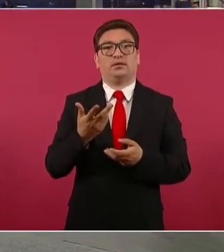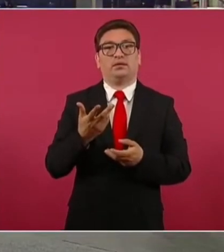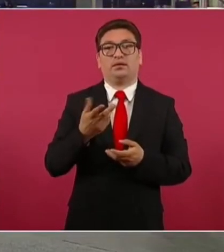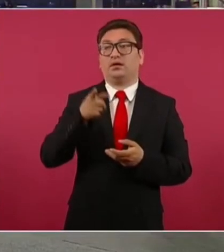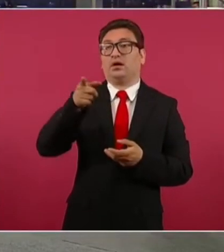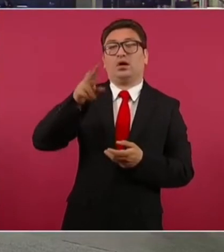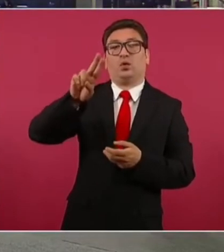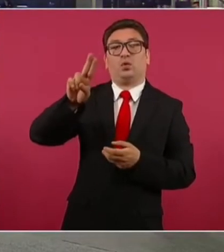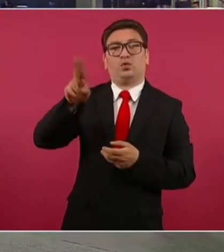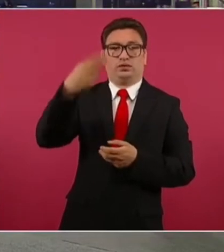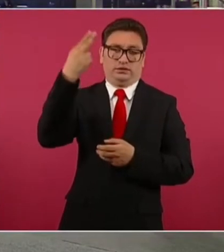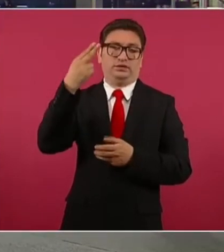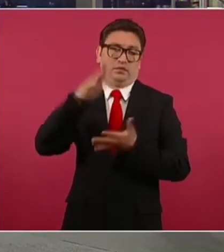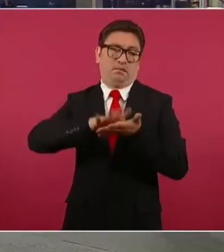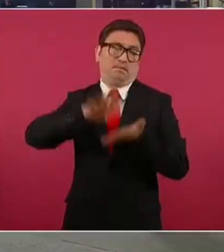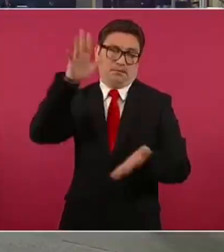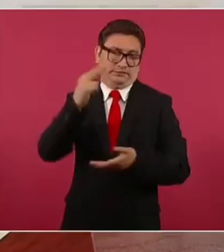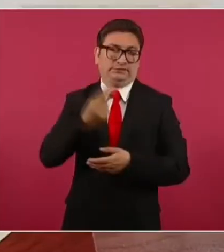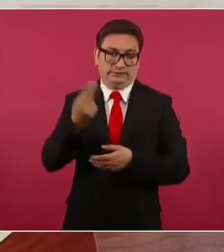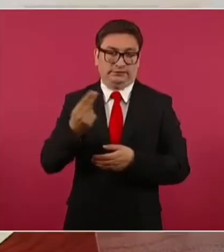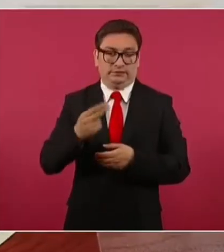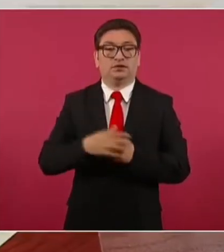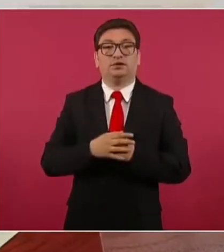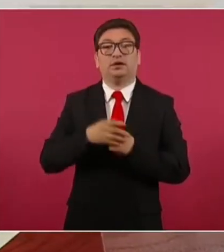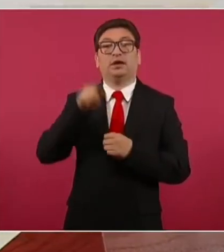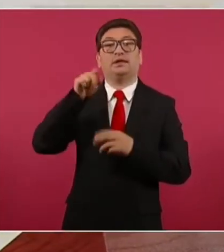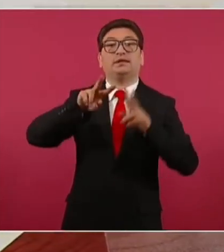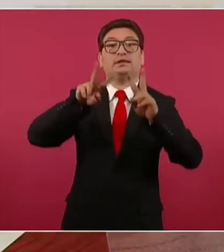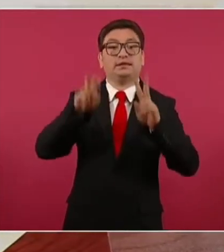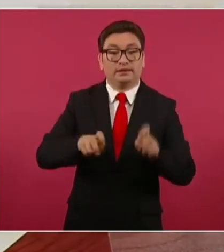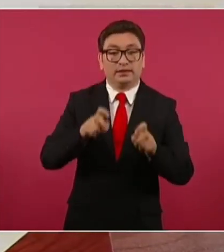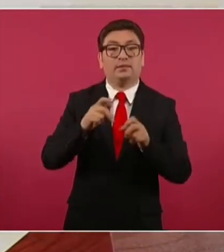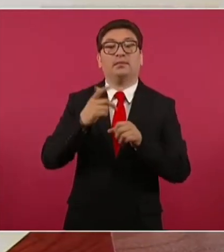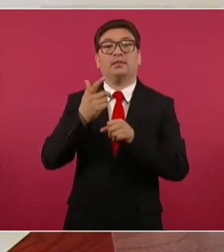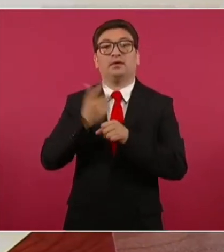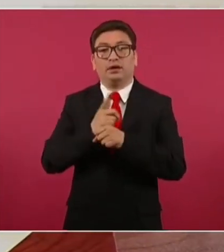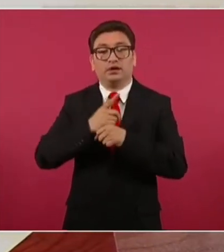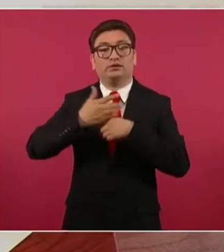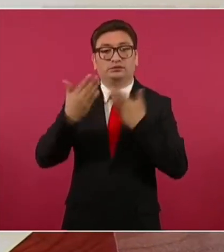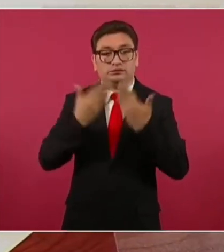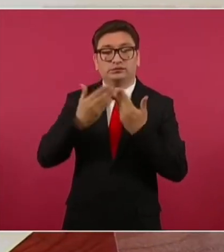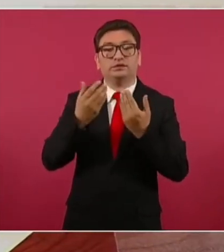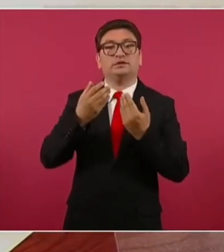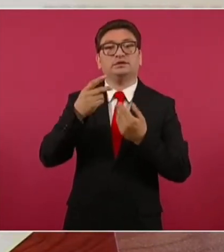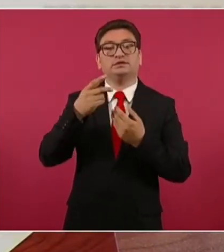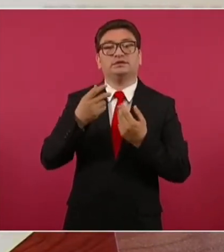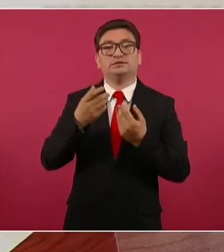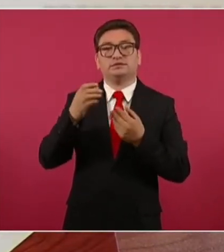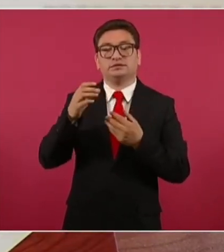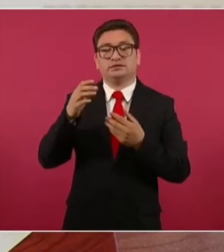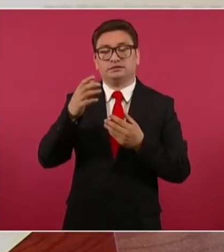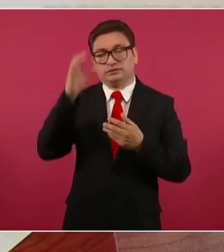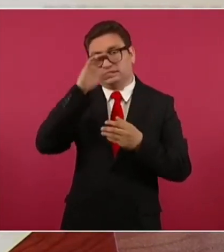en la universidad, sobre todo en las carreras que tienen que ver con ciencia social o con la ciencia social,